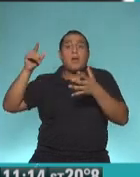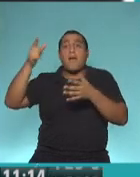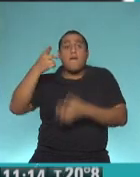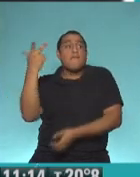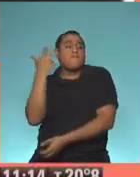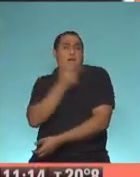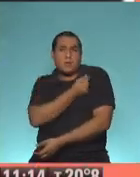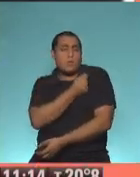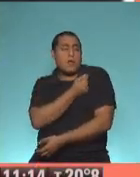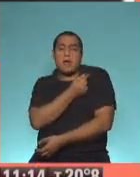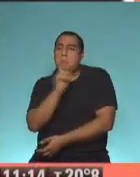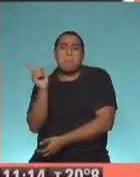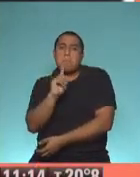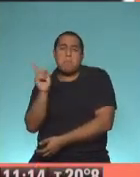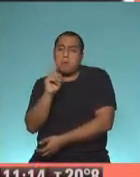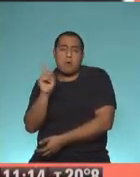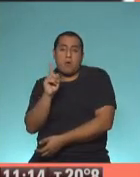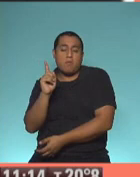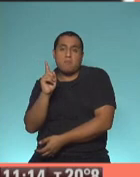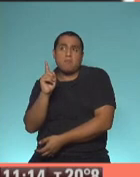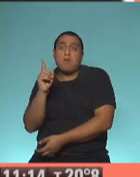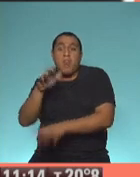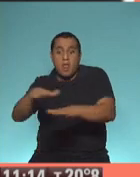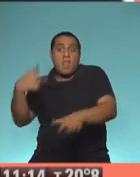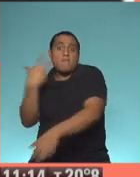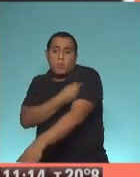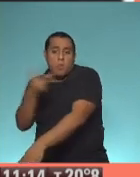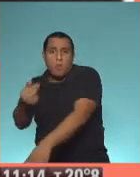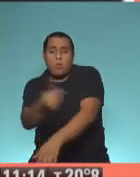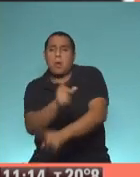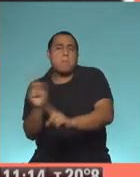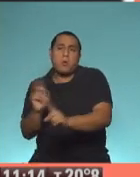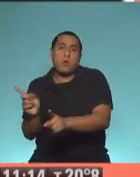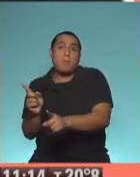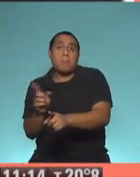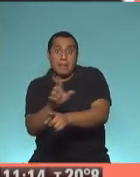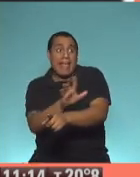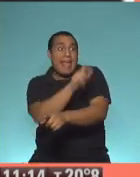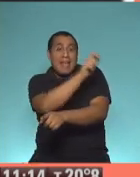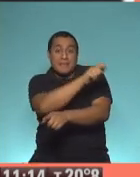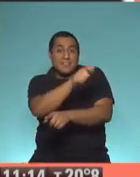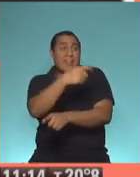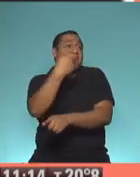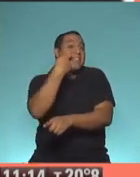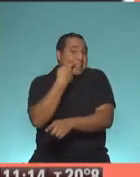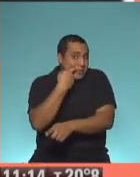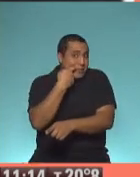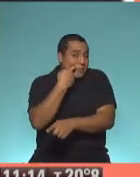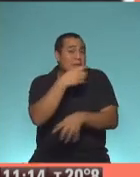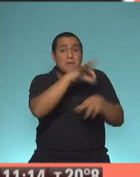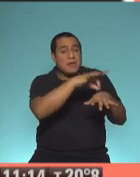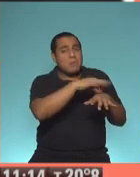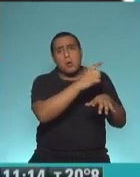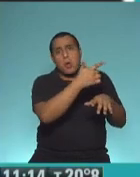Y la enfermedad en los abuelos, que casi no existía, sí, pasó a ser exactamente igual a la que es en Estados Unidos.